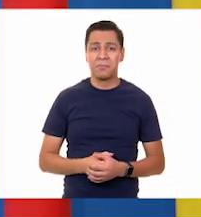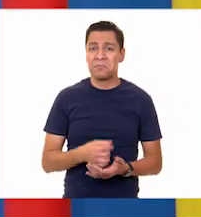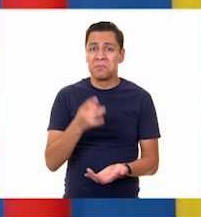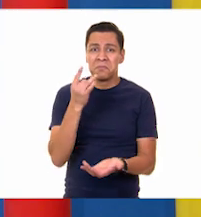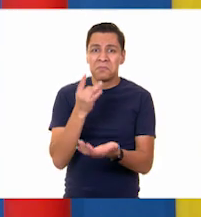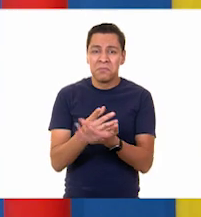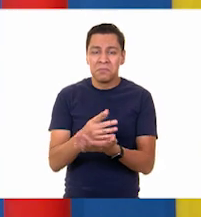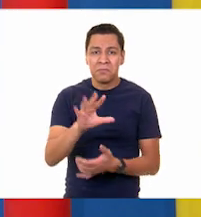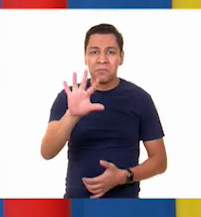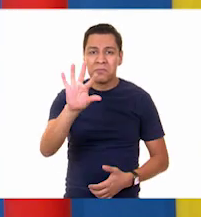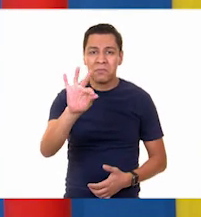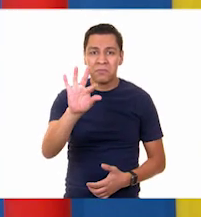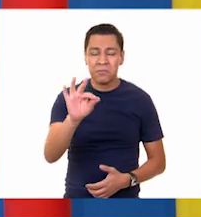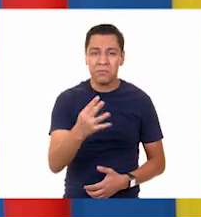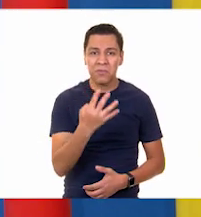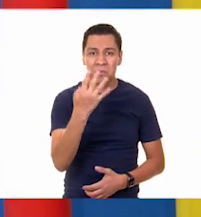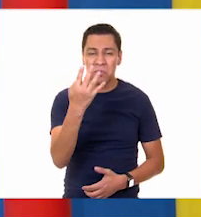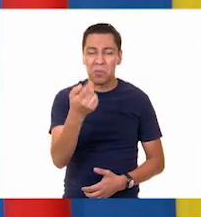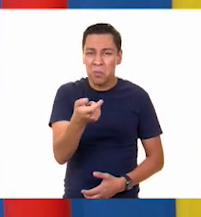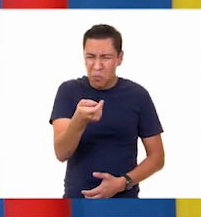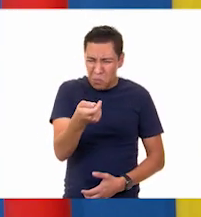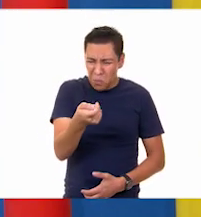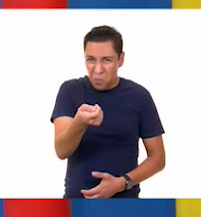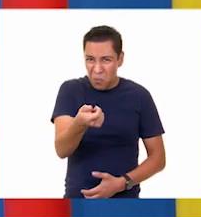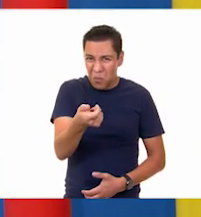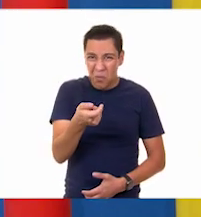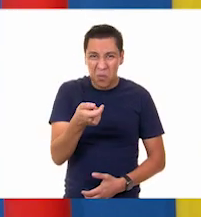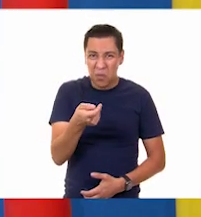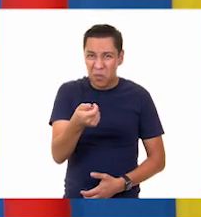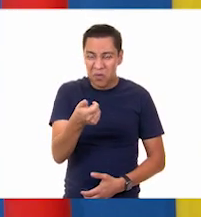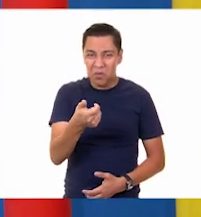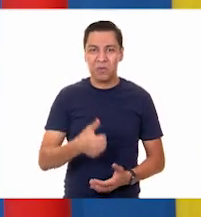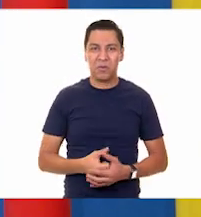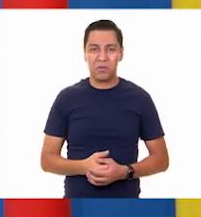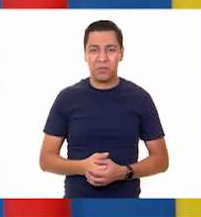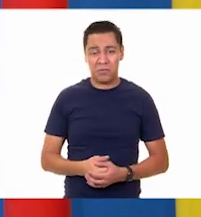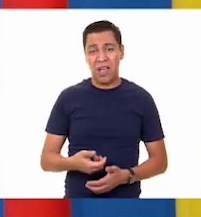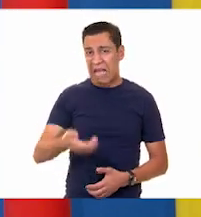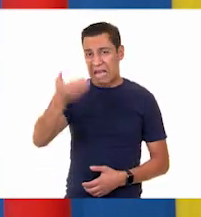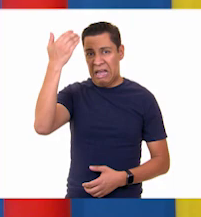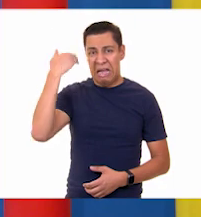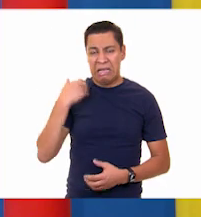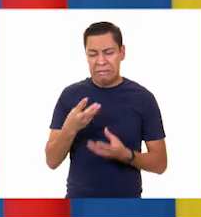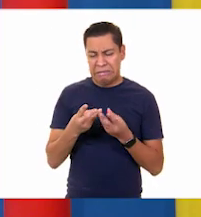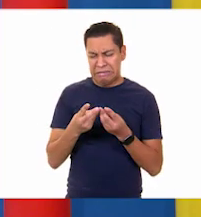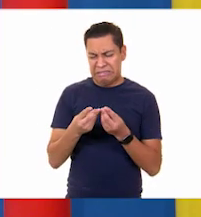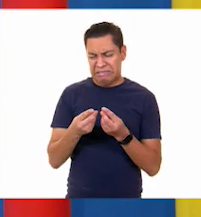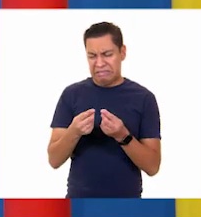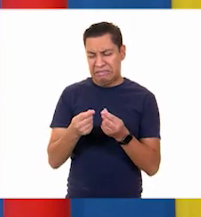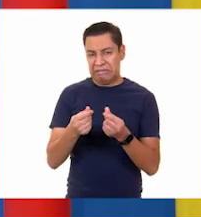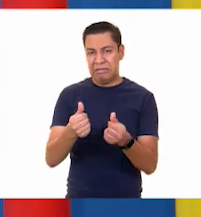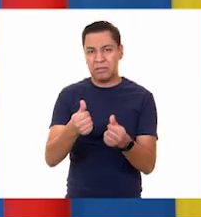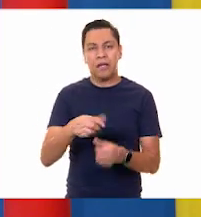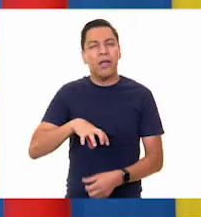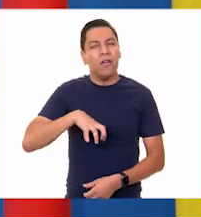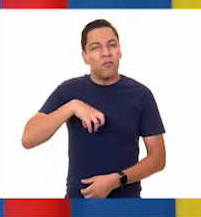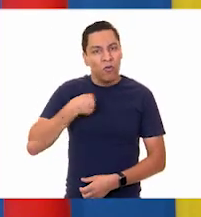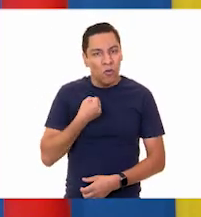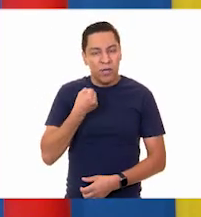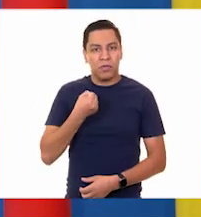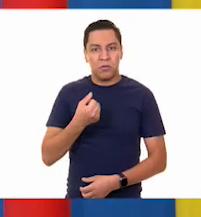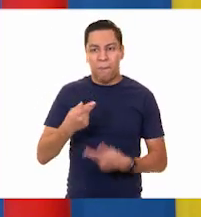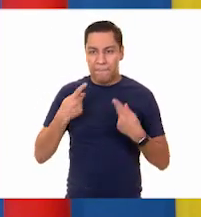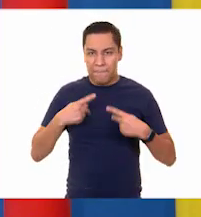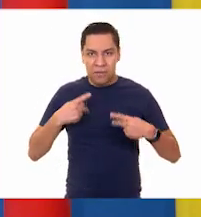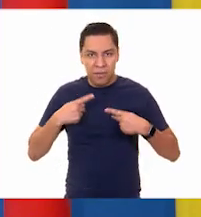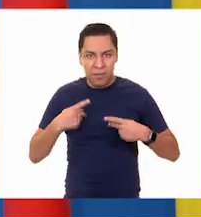44 ejemplares suenan a un número demasiado pequeñito, pero no me imagino el esfuerzo que debió costar